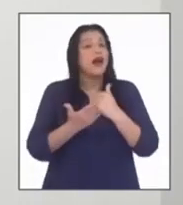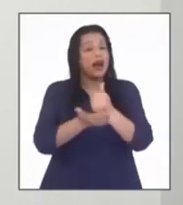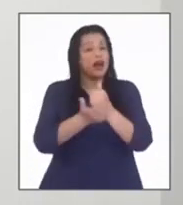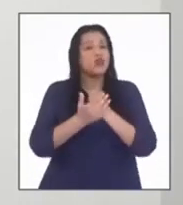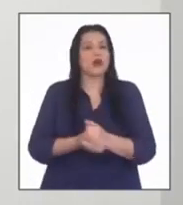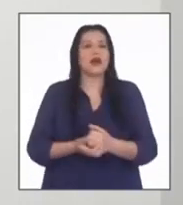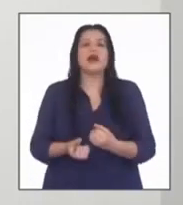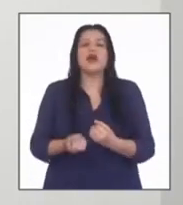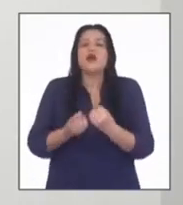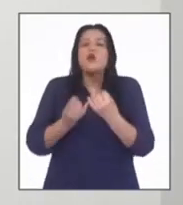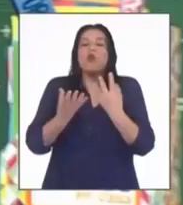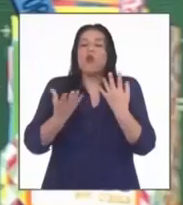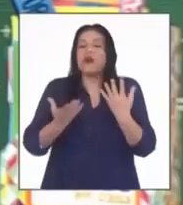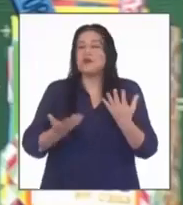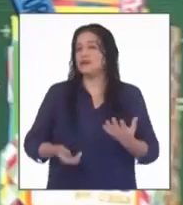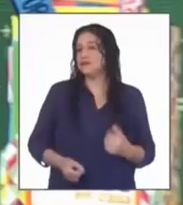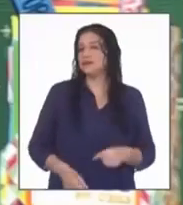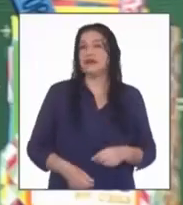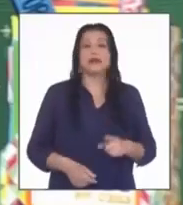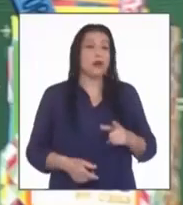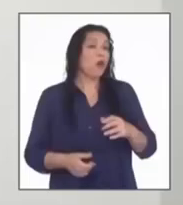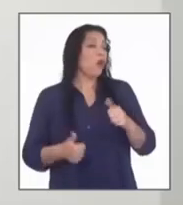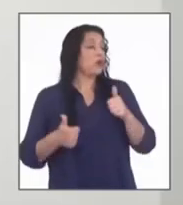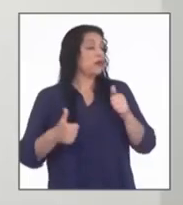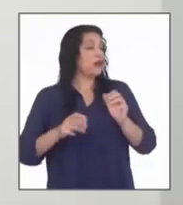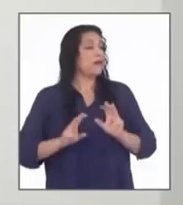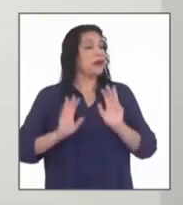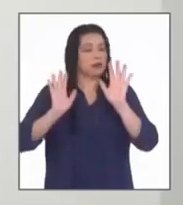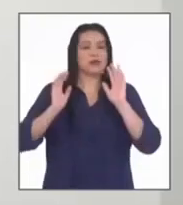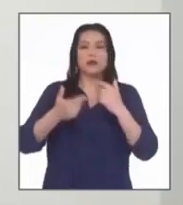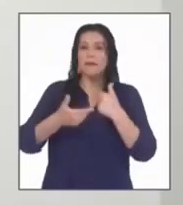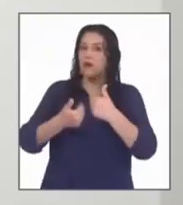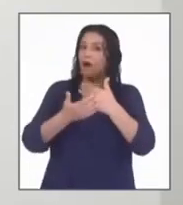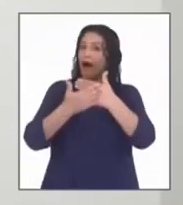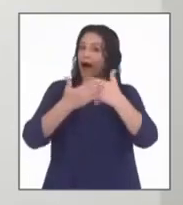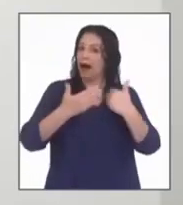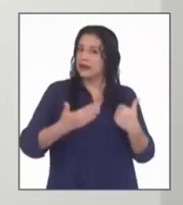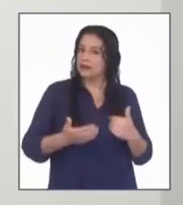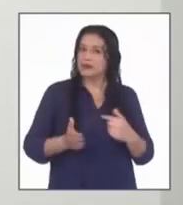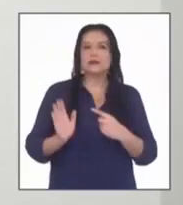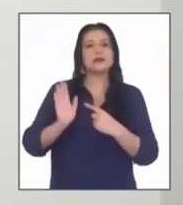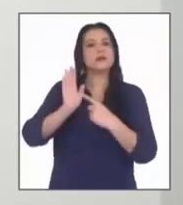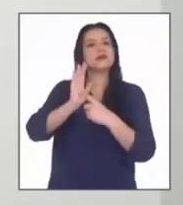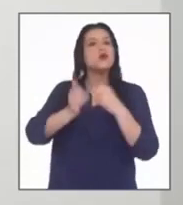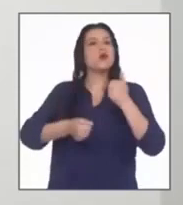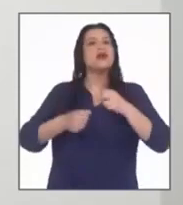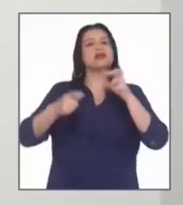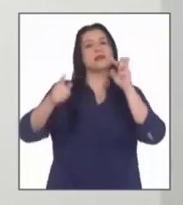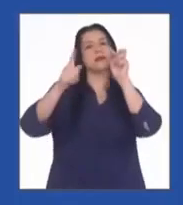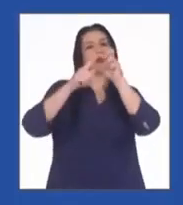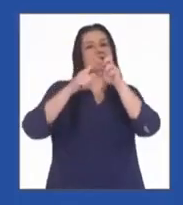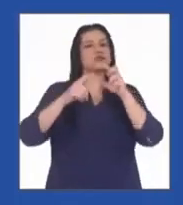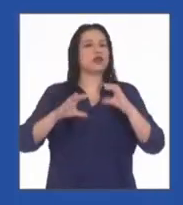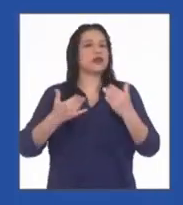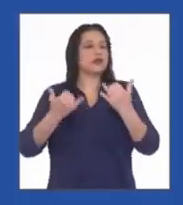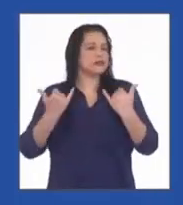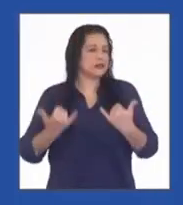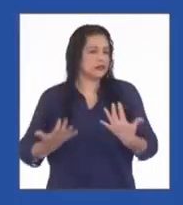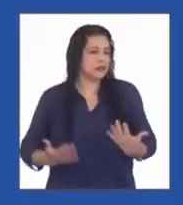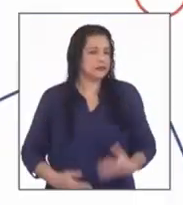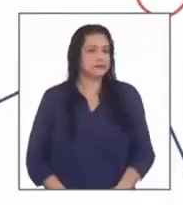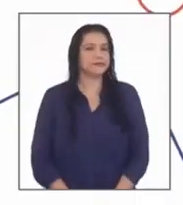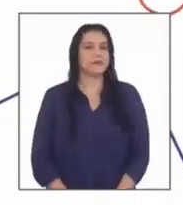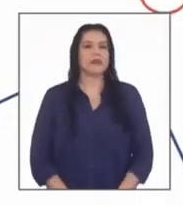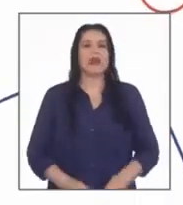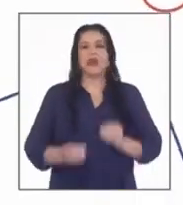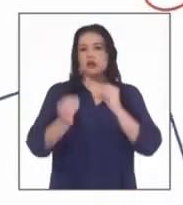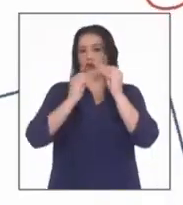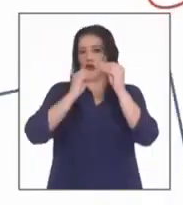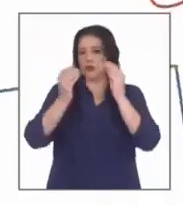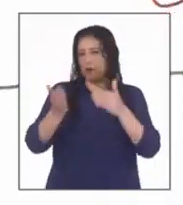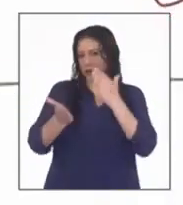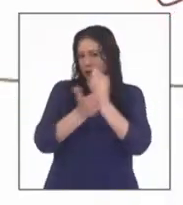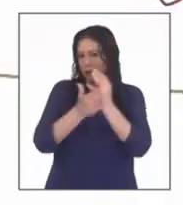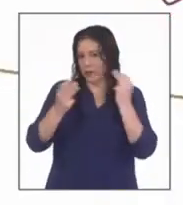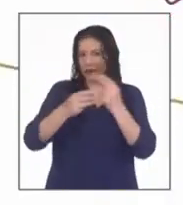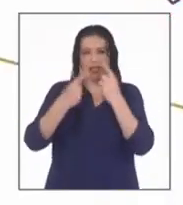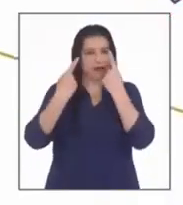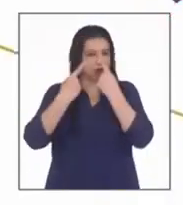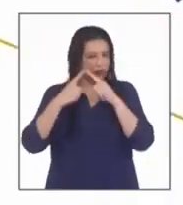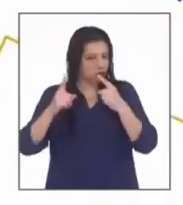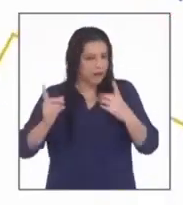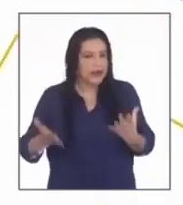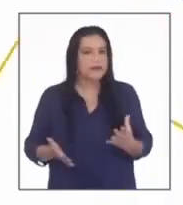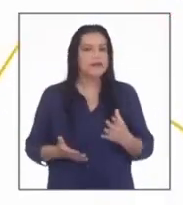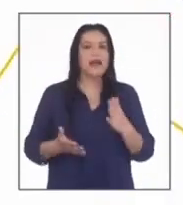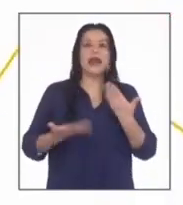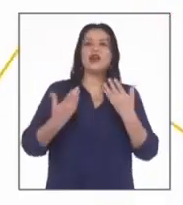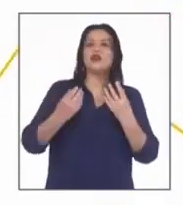los cálculos aritméticos? Sería genial. Pero antes les presento el propósito de la actividad de hoy. Resolvemos problemas diversos